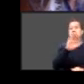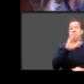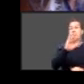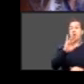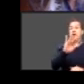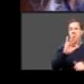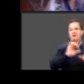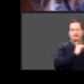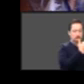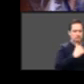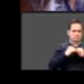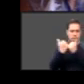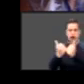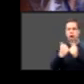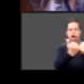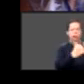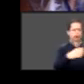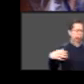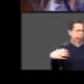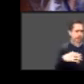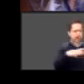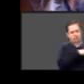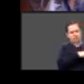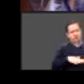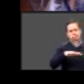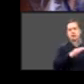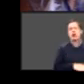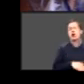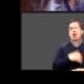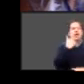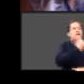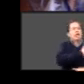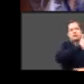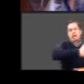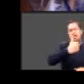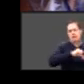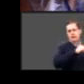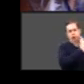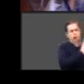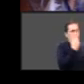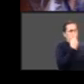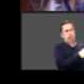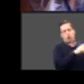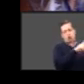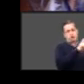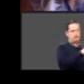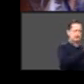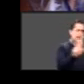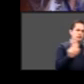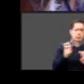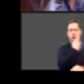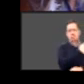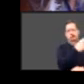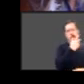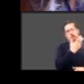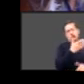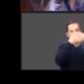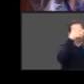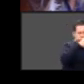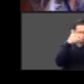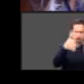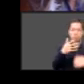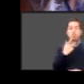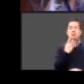cada una de nosotras con diferentes temas y quehaceres pero que coincidimos justamente en que es